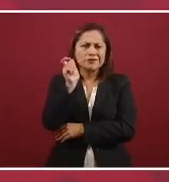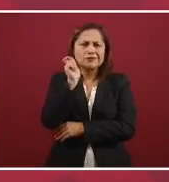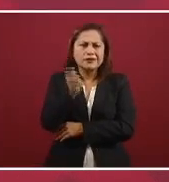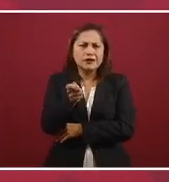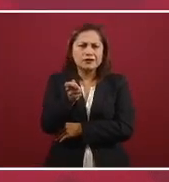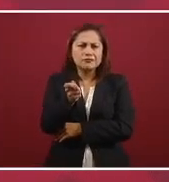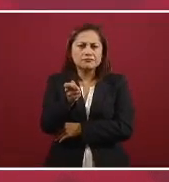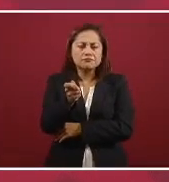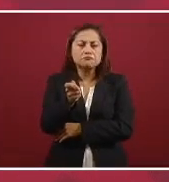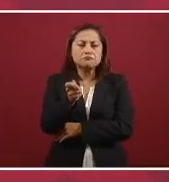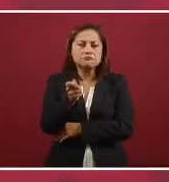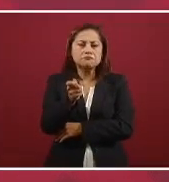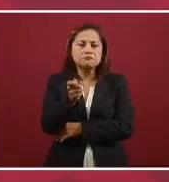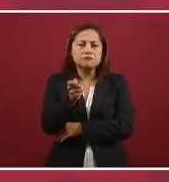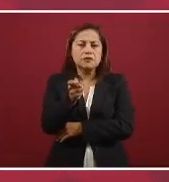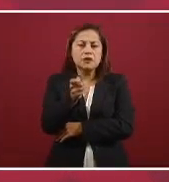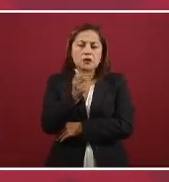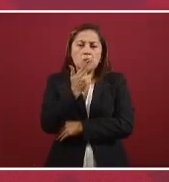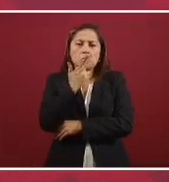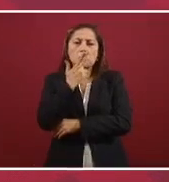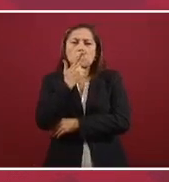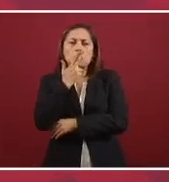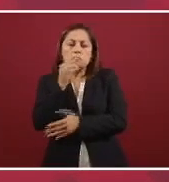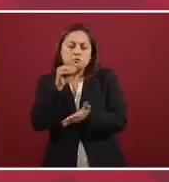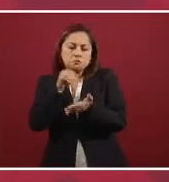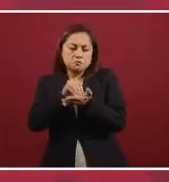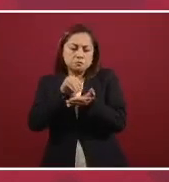conservar, mantener